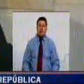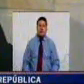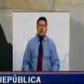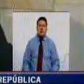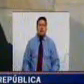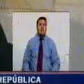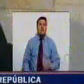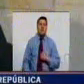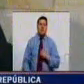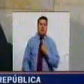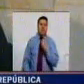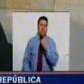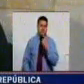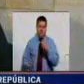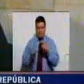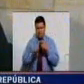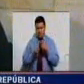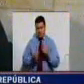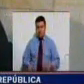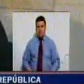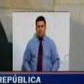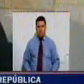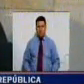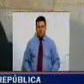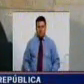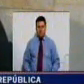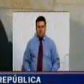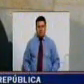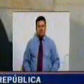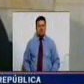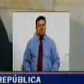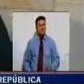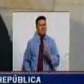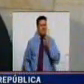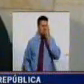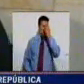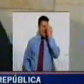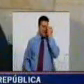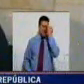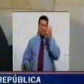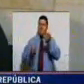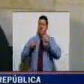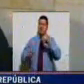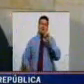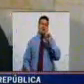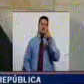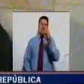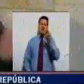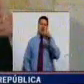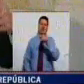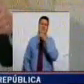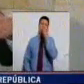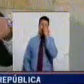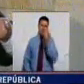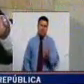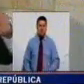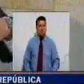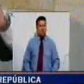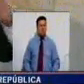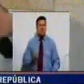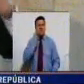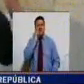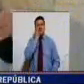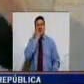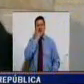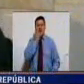Porque lo que voy a demostrar es que, primero, que fue inconveniente la idea de vender a Isagen. Fue un